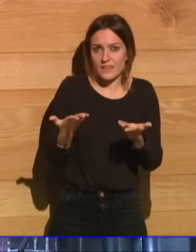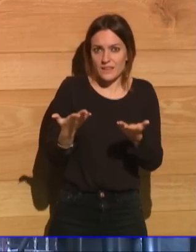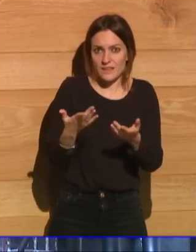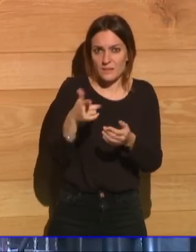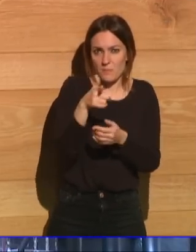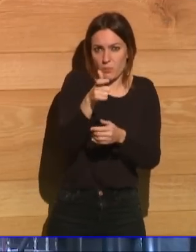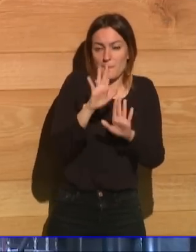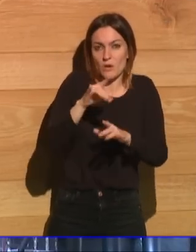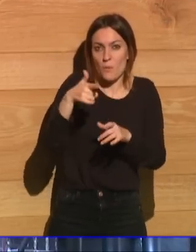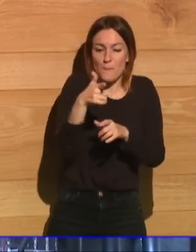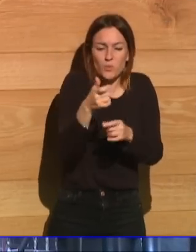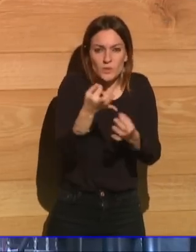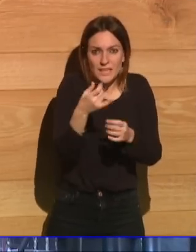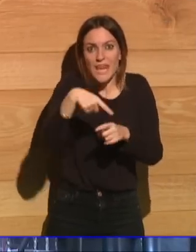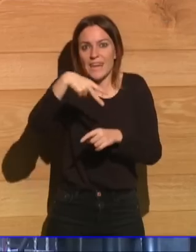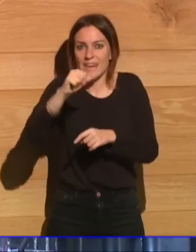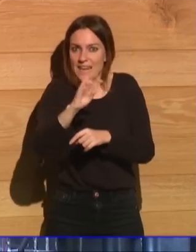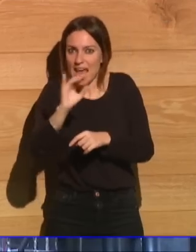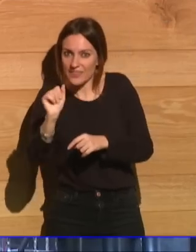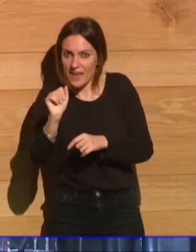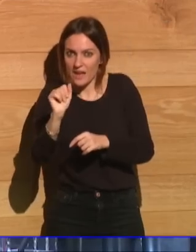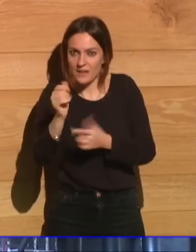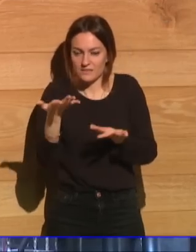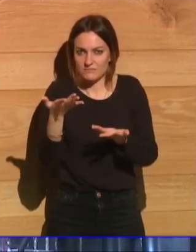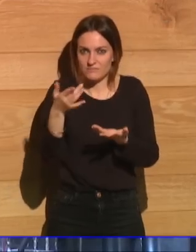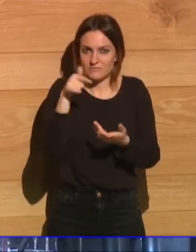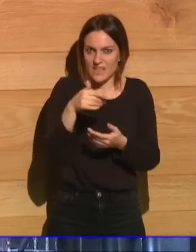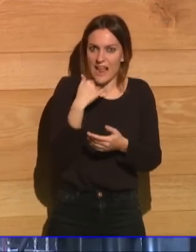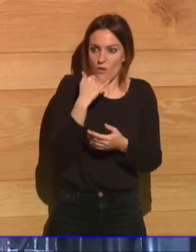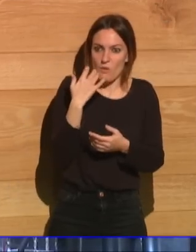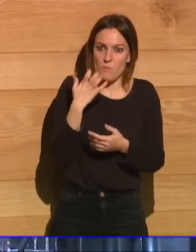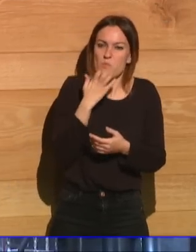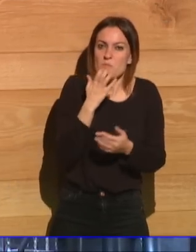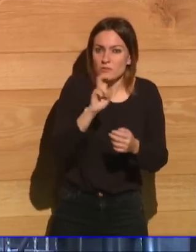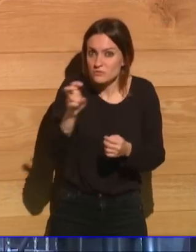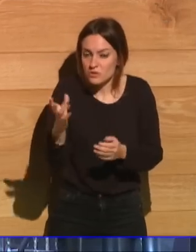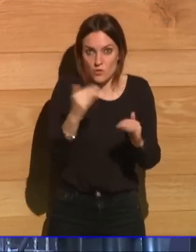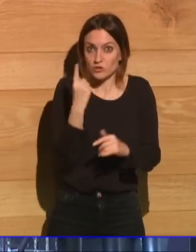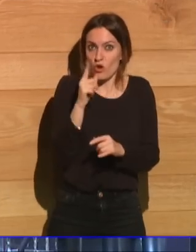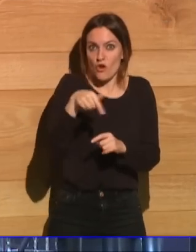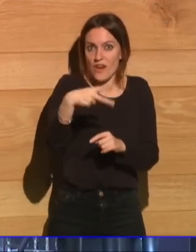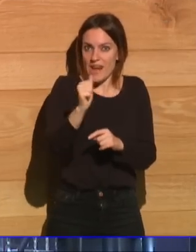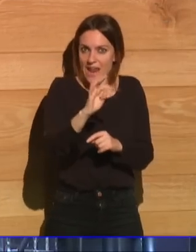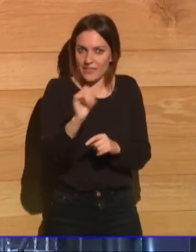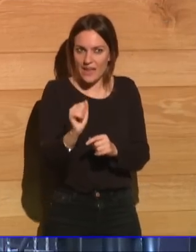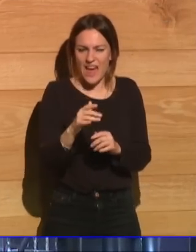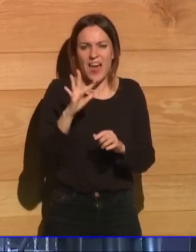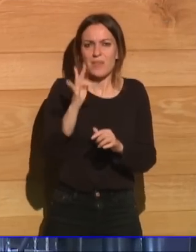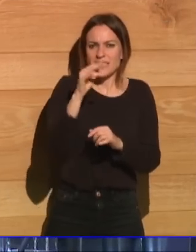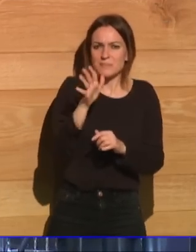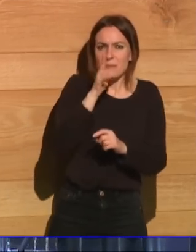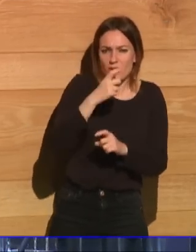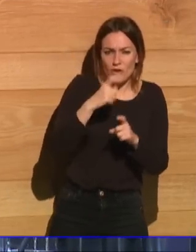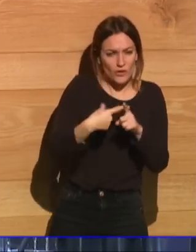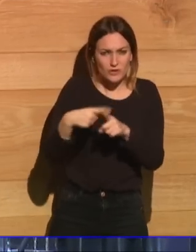con la crema, pero salvo ese pequeño detalle, ahí no hay comedia, ¿eh? Sí, además solo beben zumos y refrescos, es todo